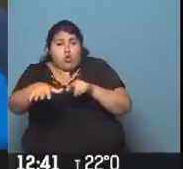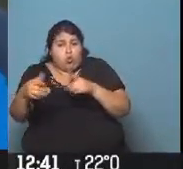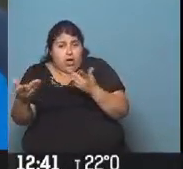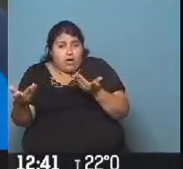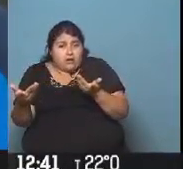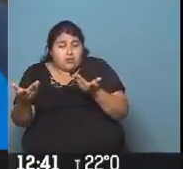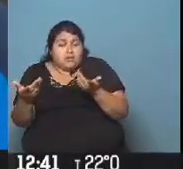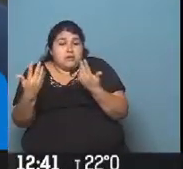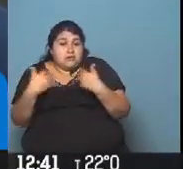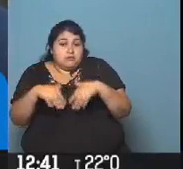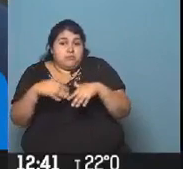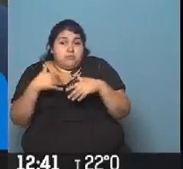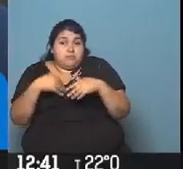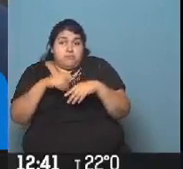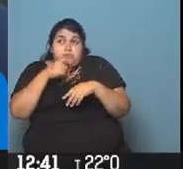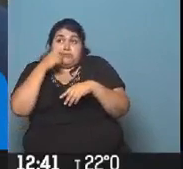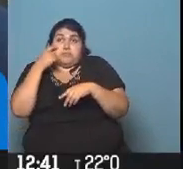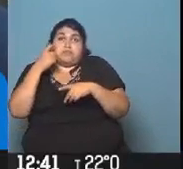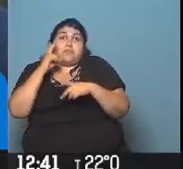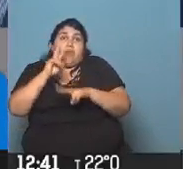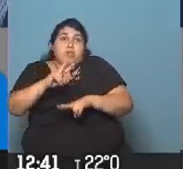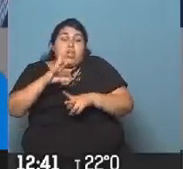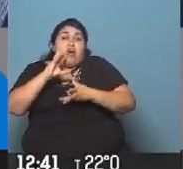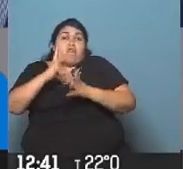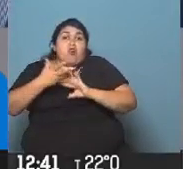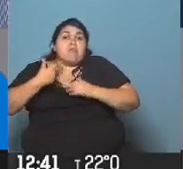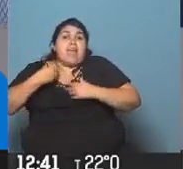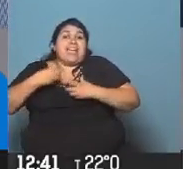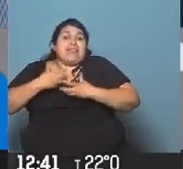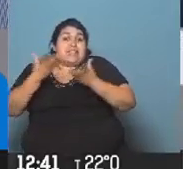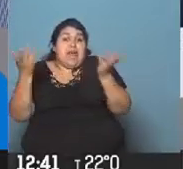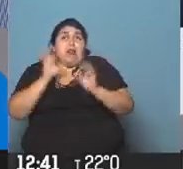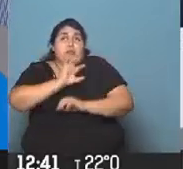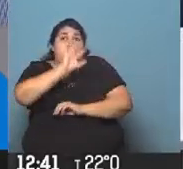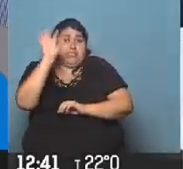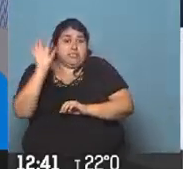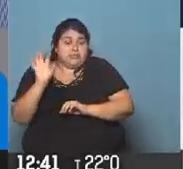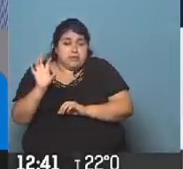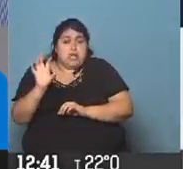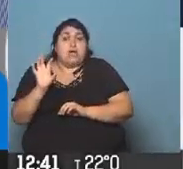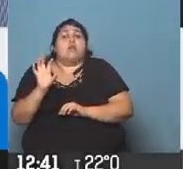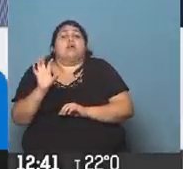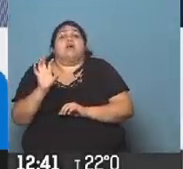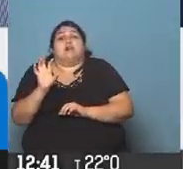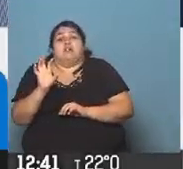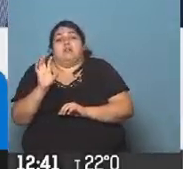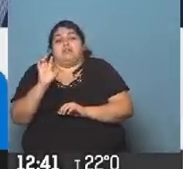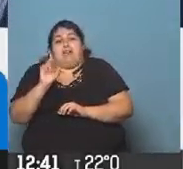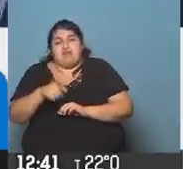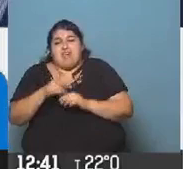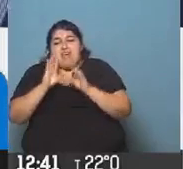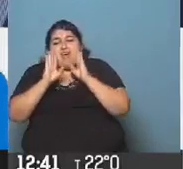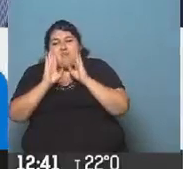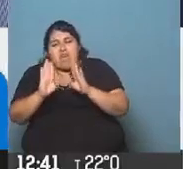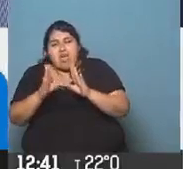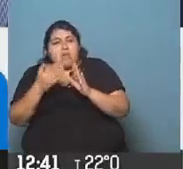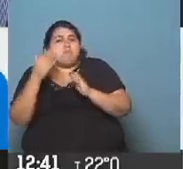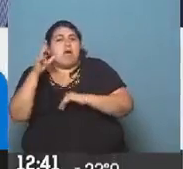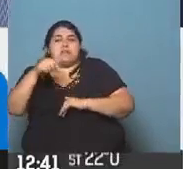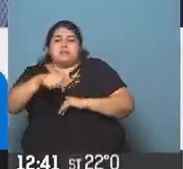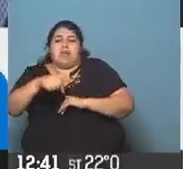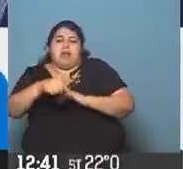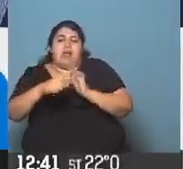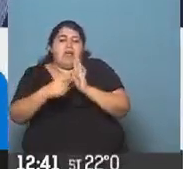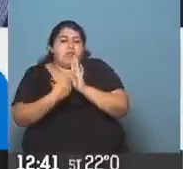es una cuestión generalizada en todas las provincias por supuesto que tienen mucho más focalización en la capital y los